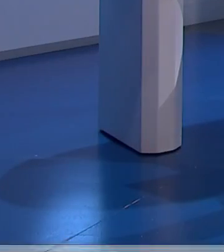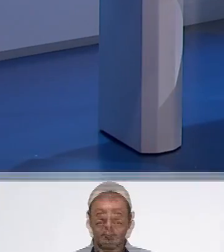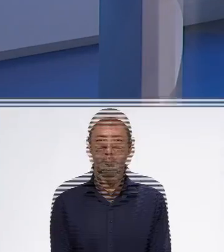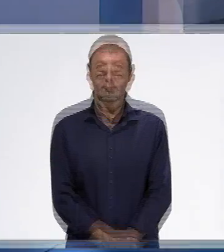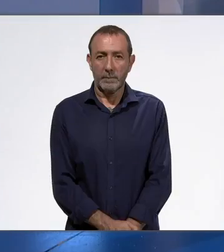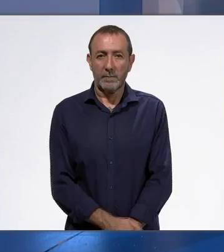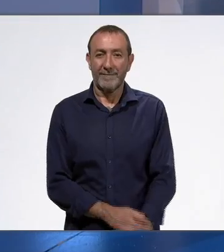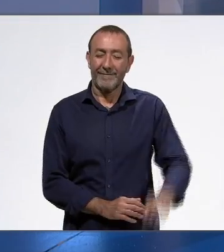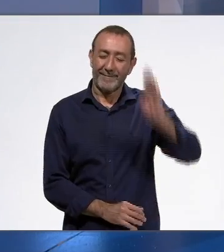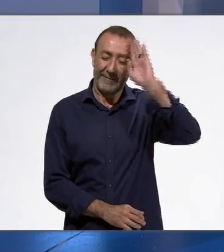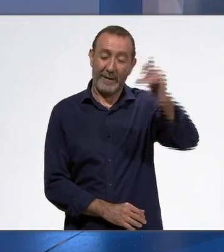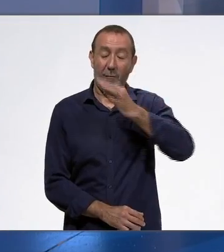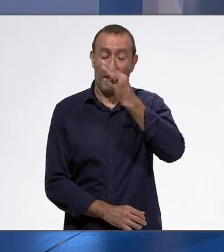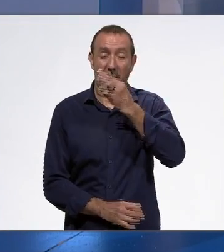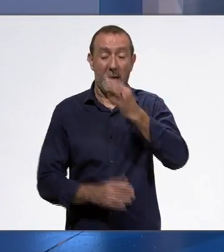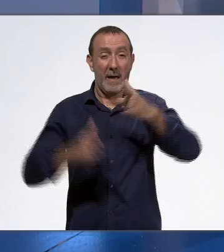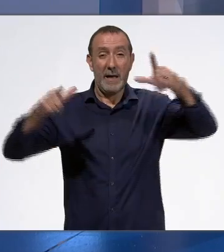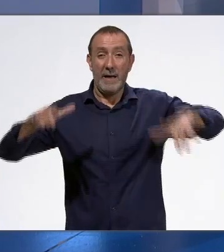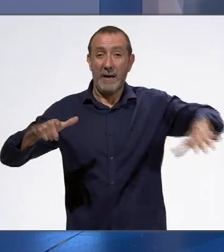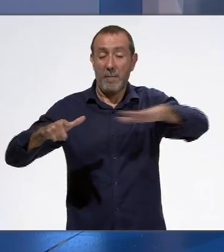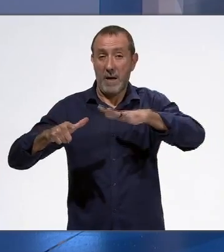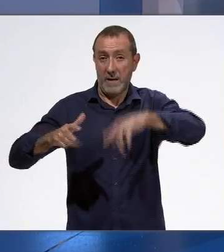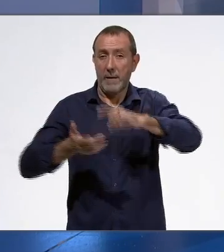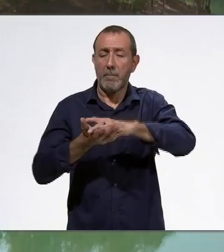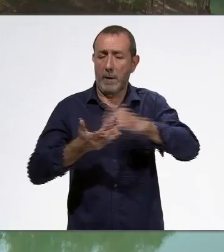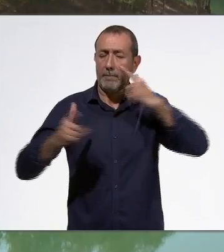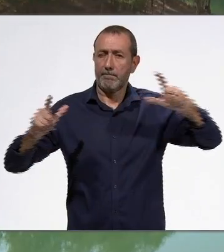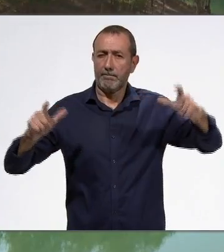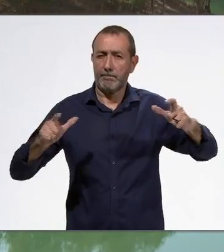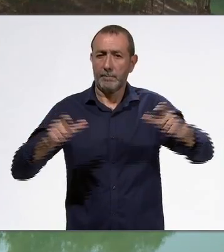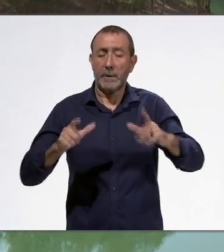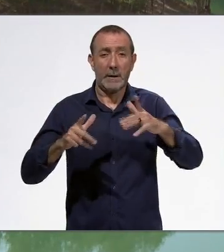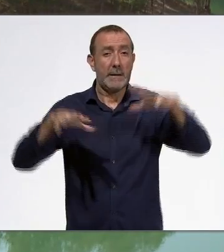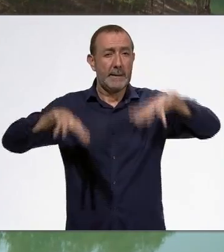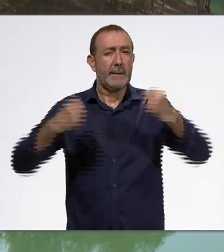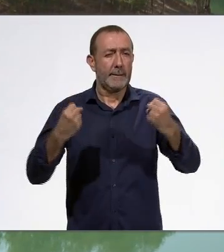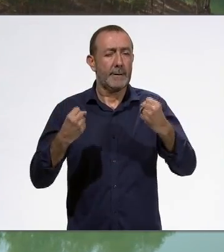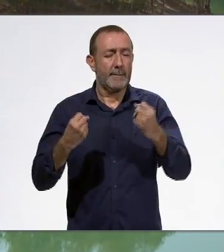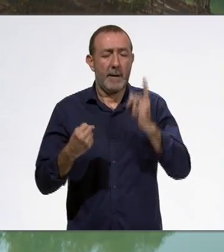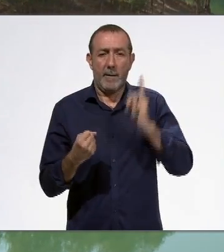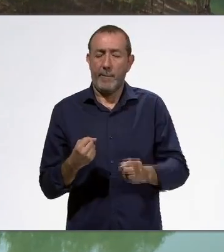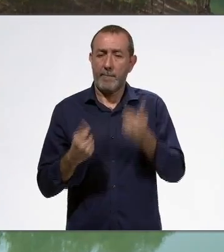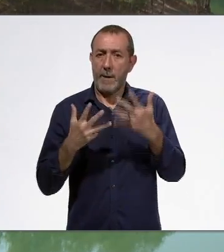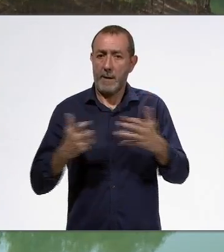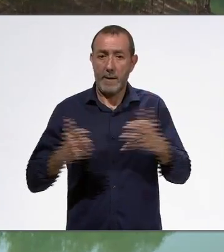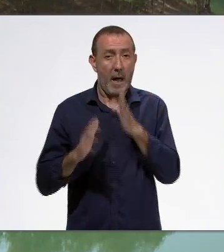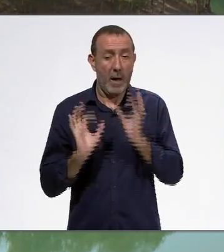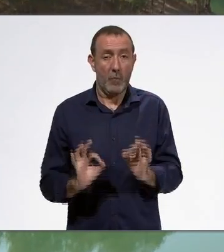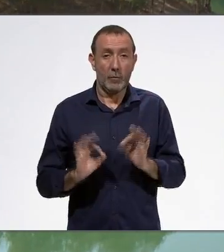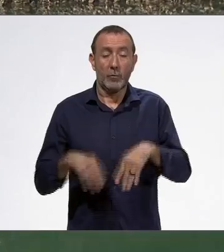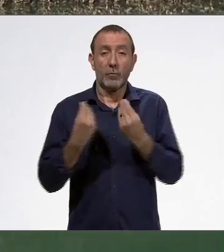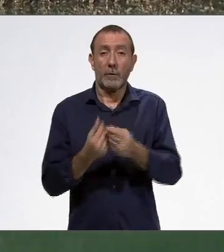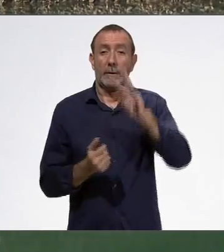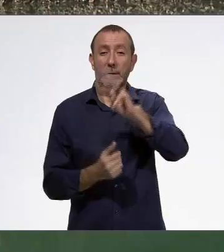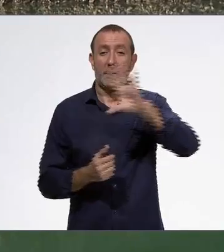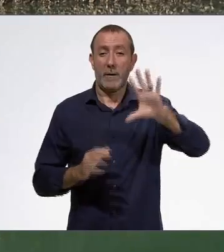Qué tal Buenas tardes en los embalses de Málaga siguen perdiendo agua y la sequía continúa agravándose actualmente están